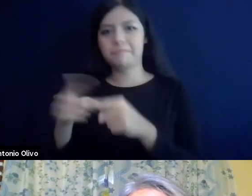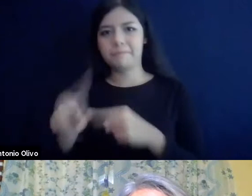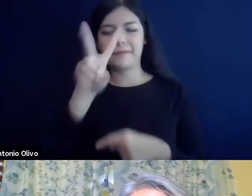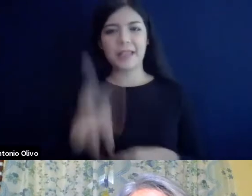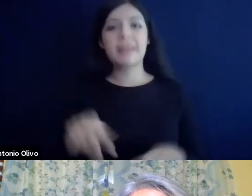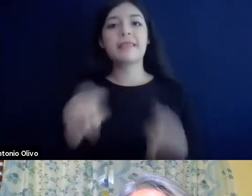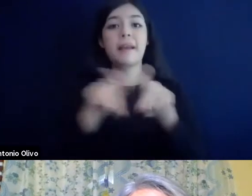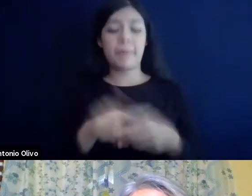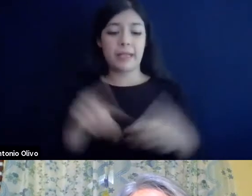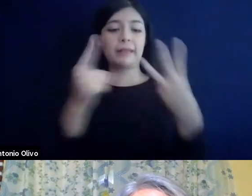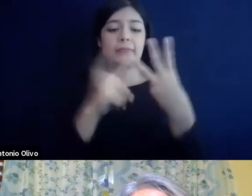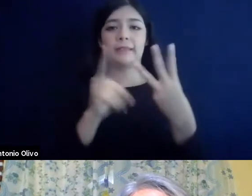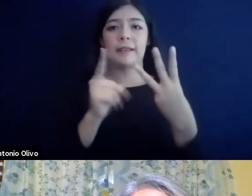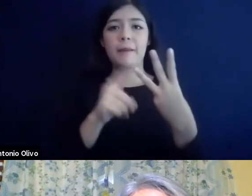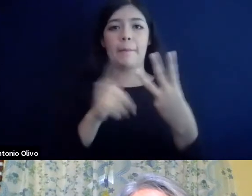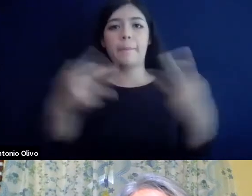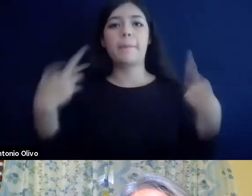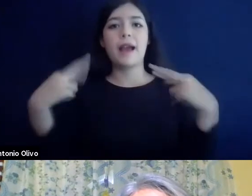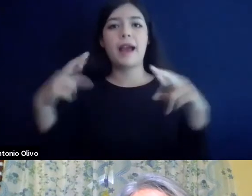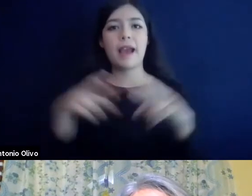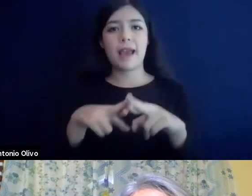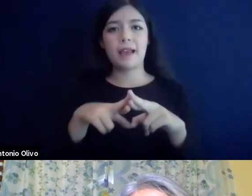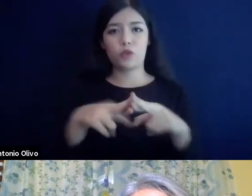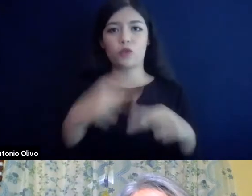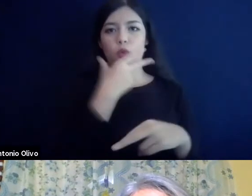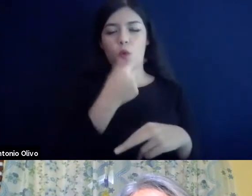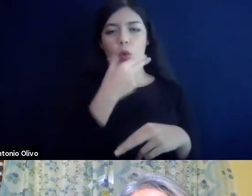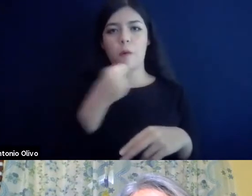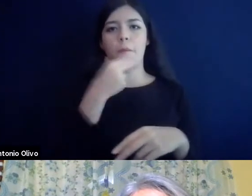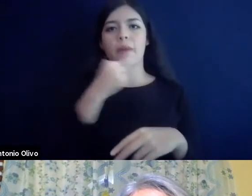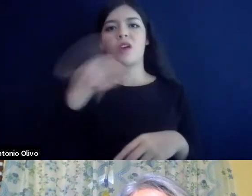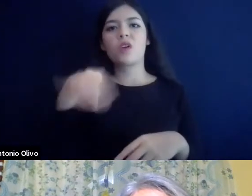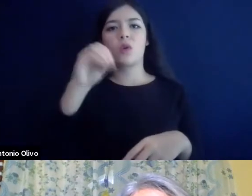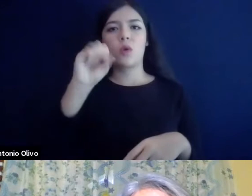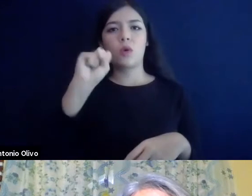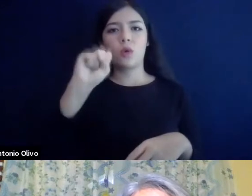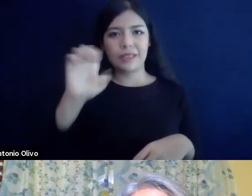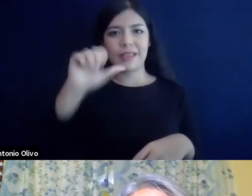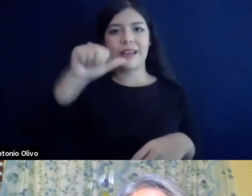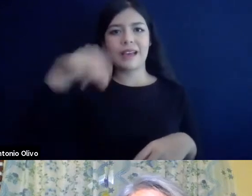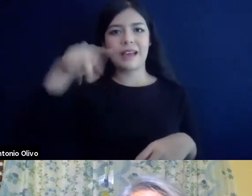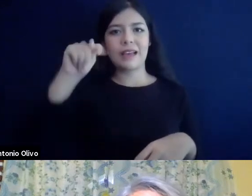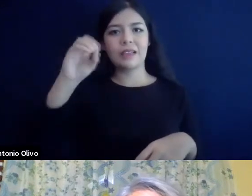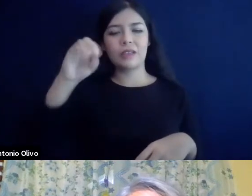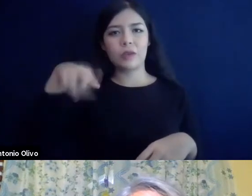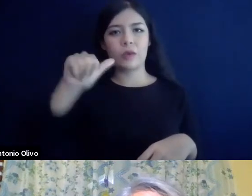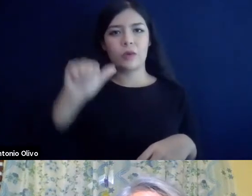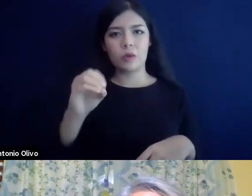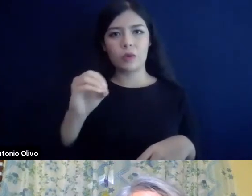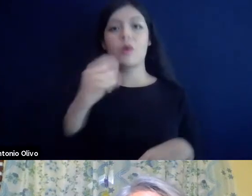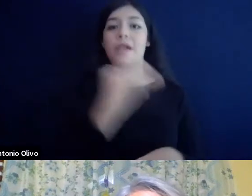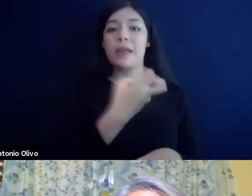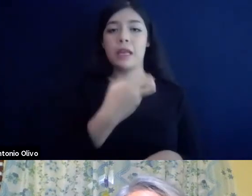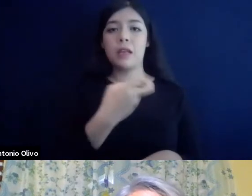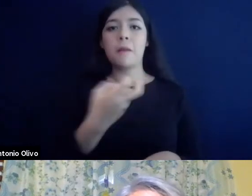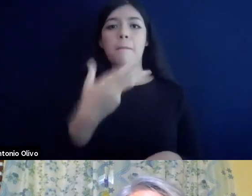Antonio Olivo, que él también está estudiando el doctorado en gestión cultural aquí a distancia con nosotros, ¿no?